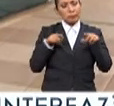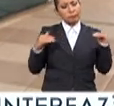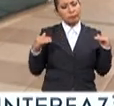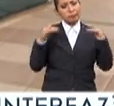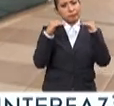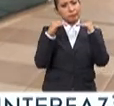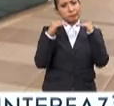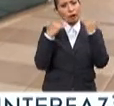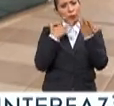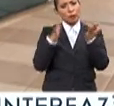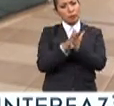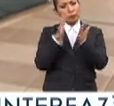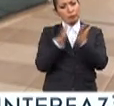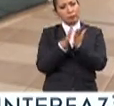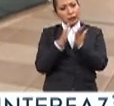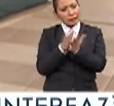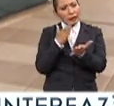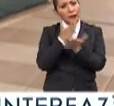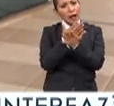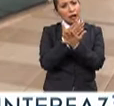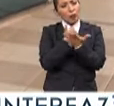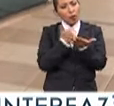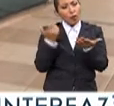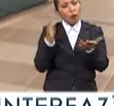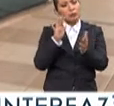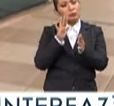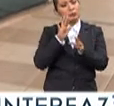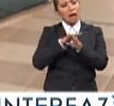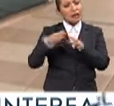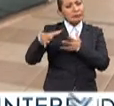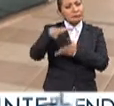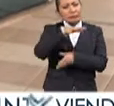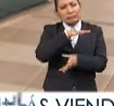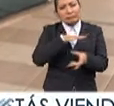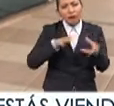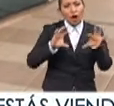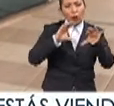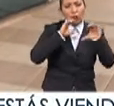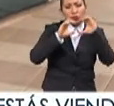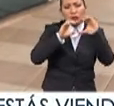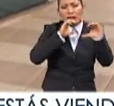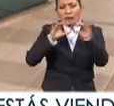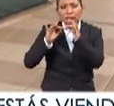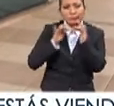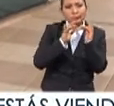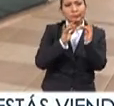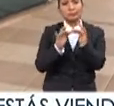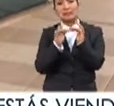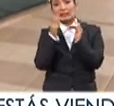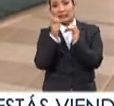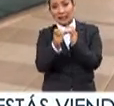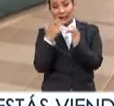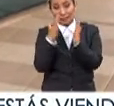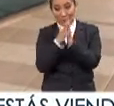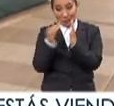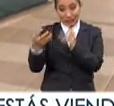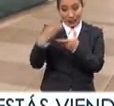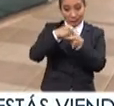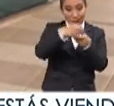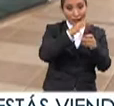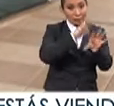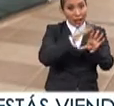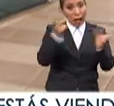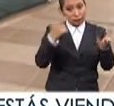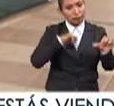una participación ha socializado más esa comunicación y esa participación ahora es